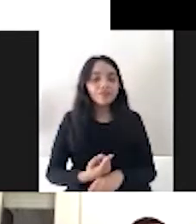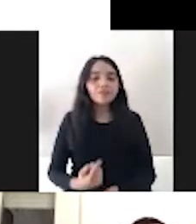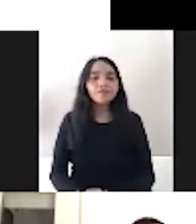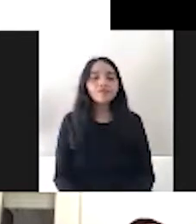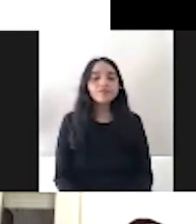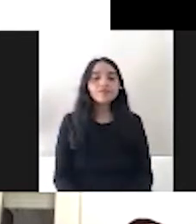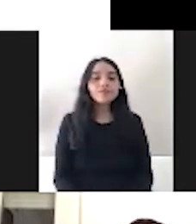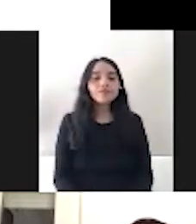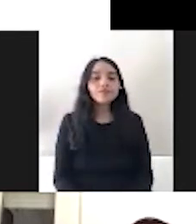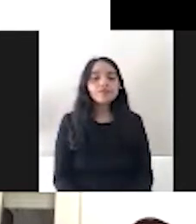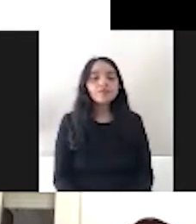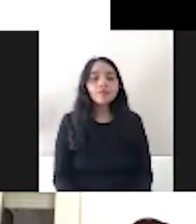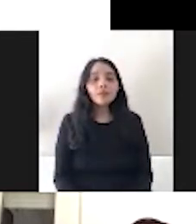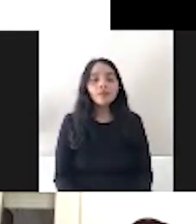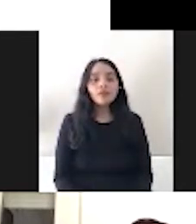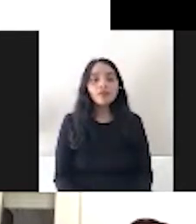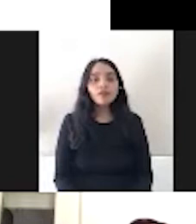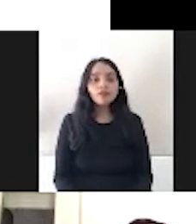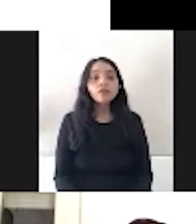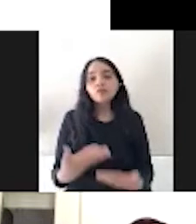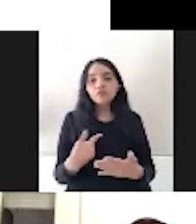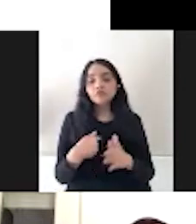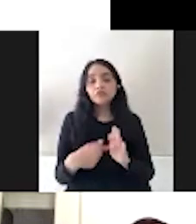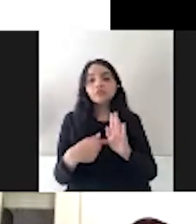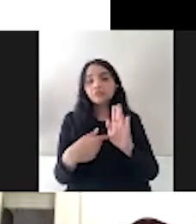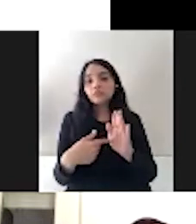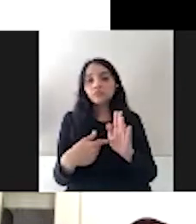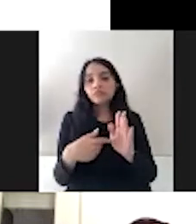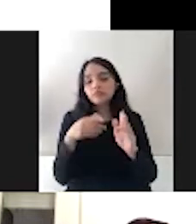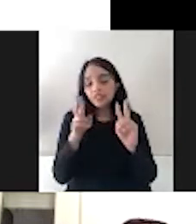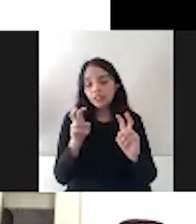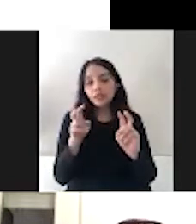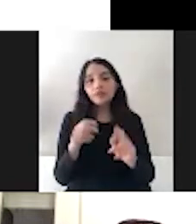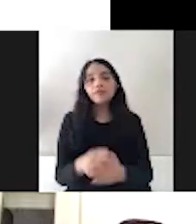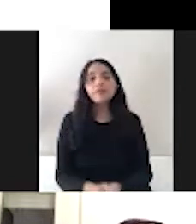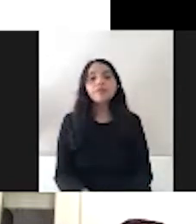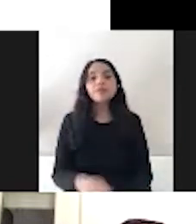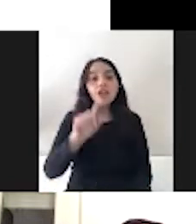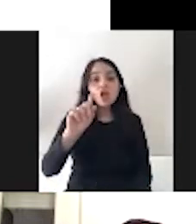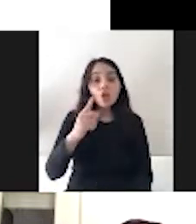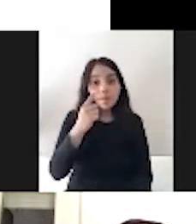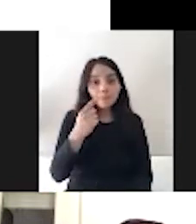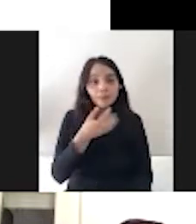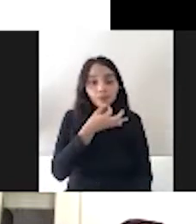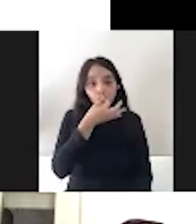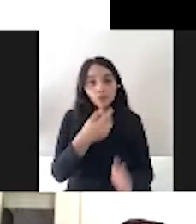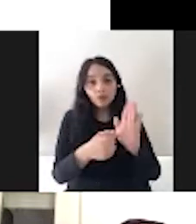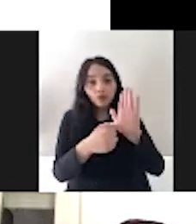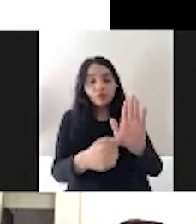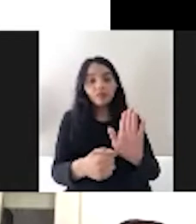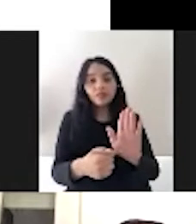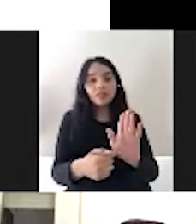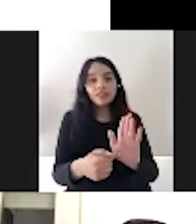En cuanto a lo que expongo, bueno, a ver, primero que nada, los resultados que voy a proyectar son